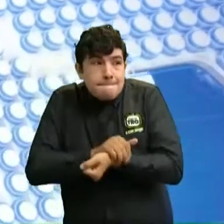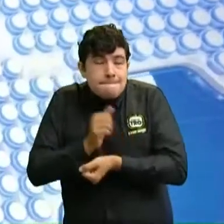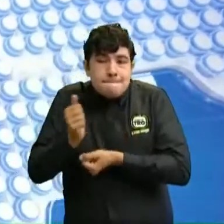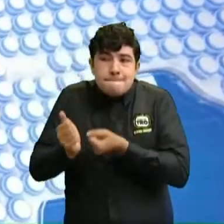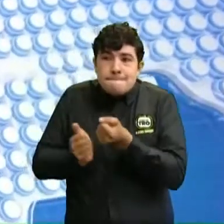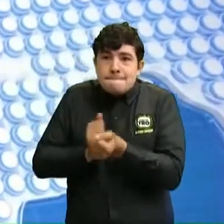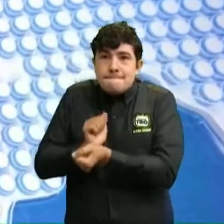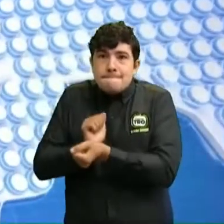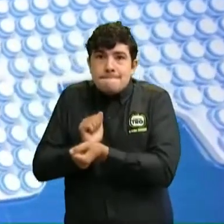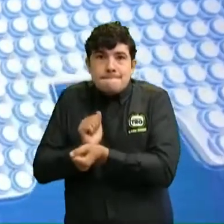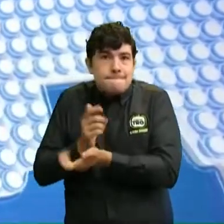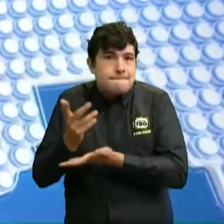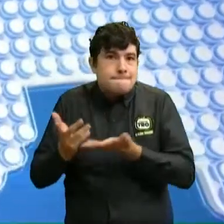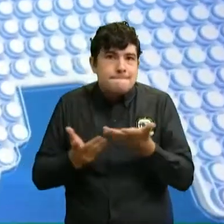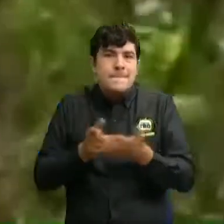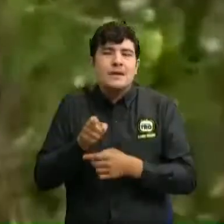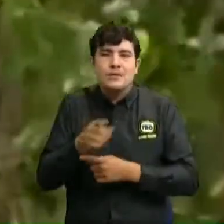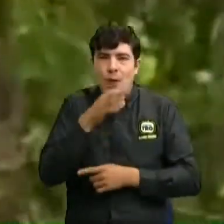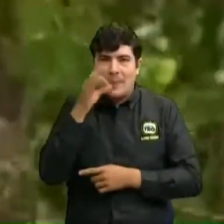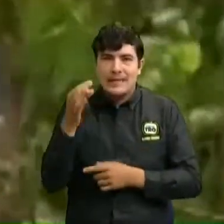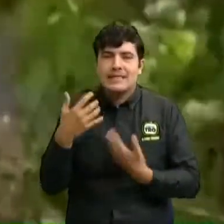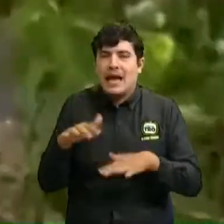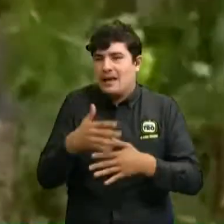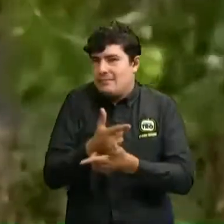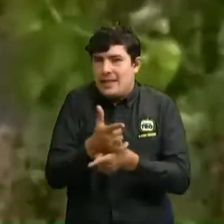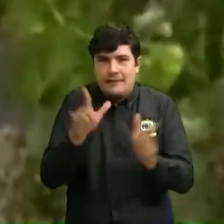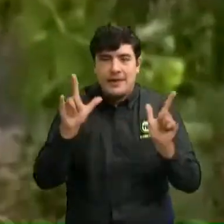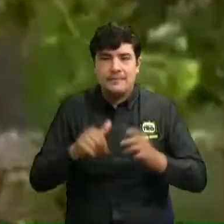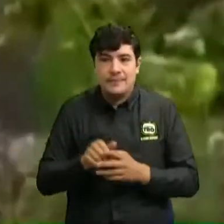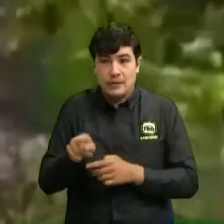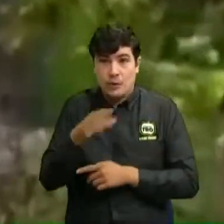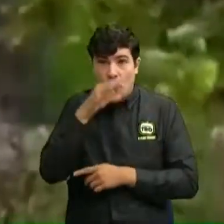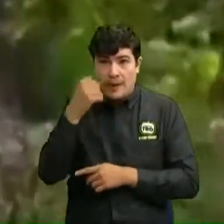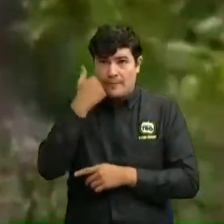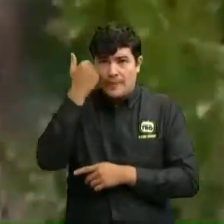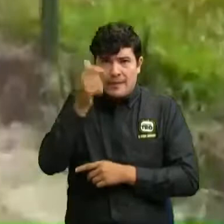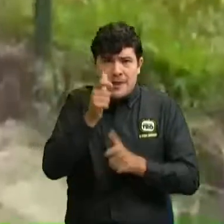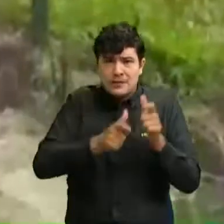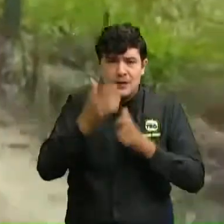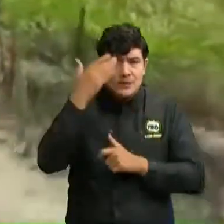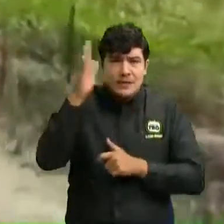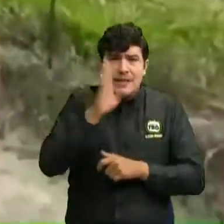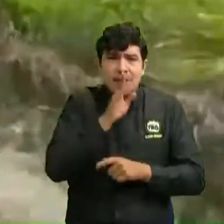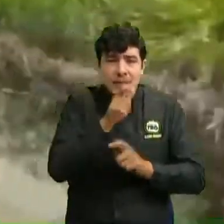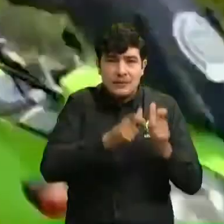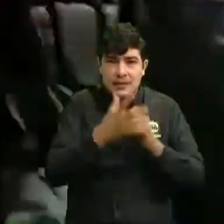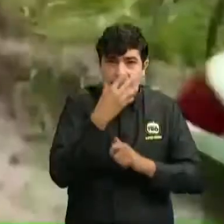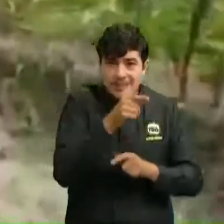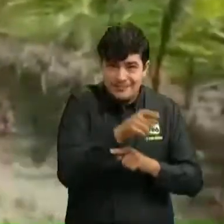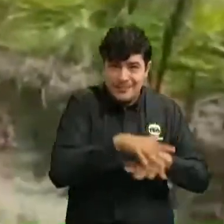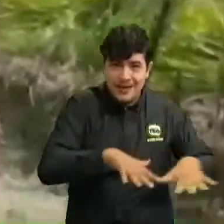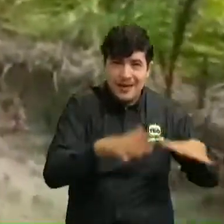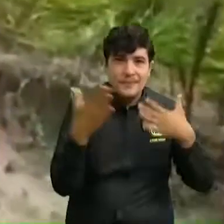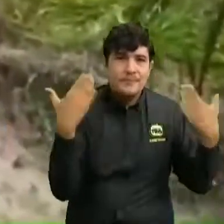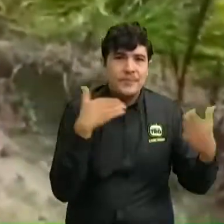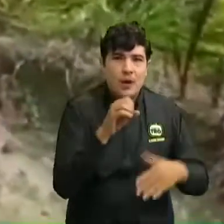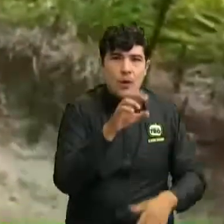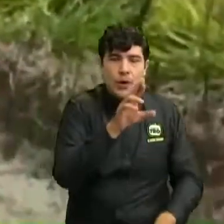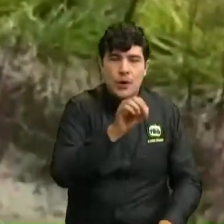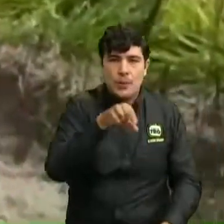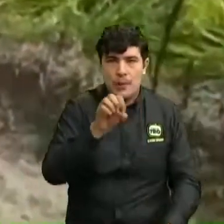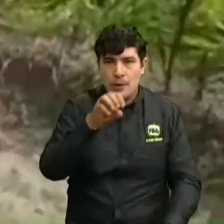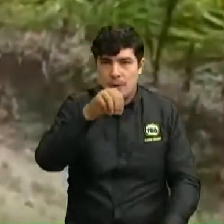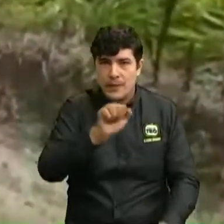de 78 años de edad. El adulto mayor fue secuestrado por desconocidos en el sector de Oropoma, en la vía que comunica